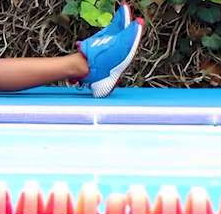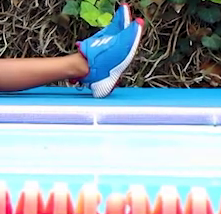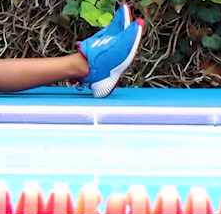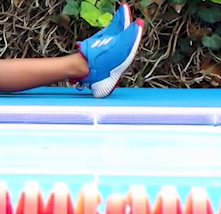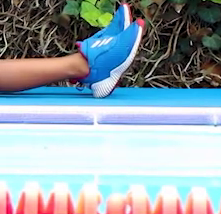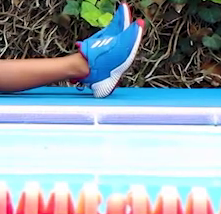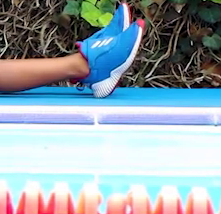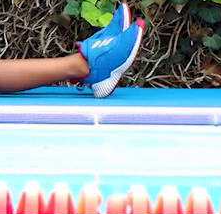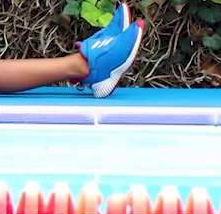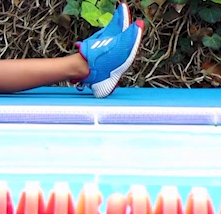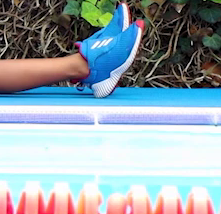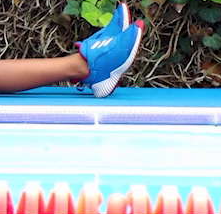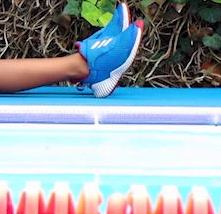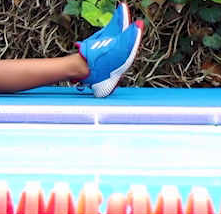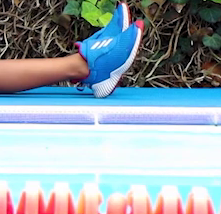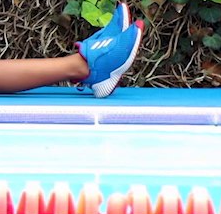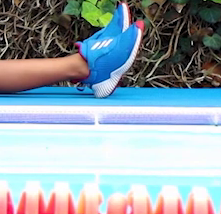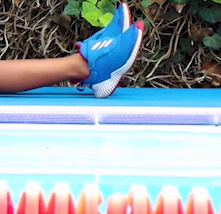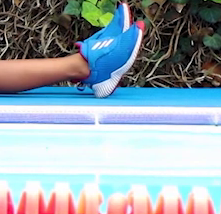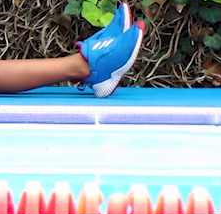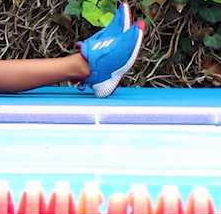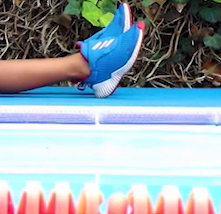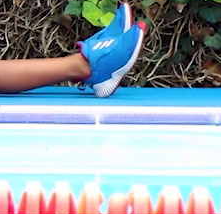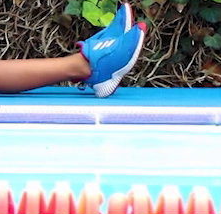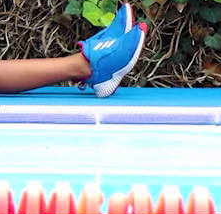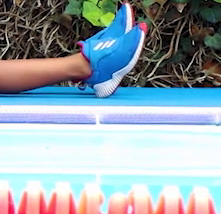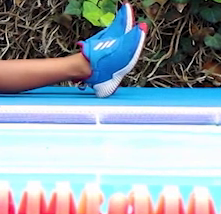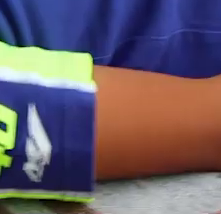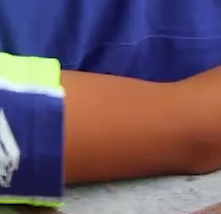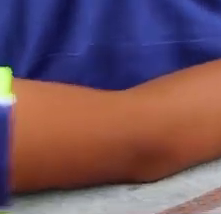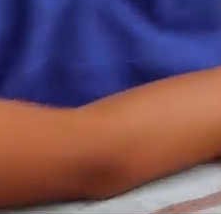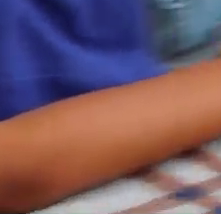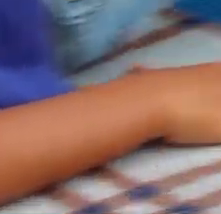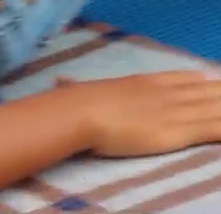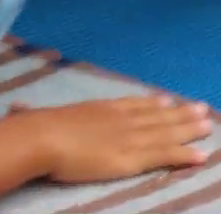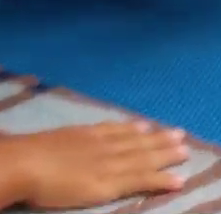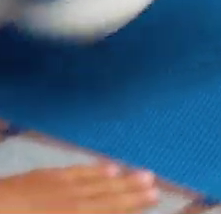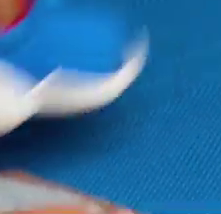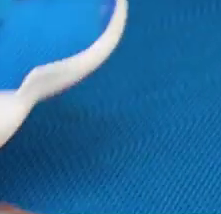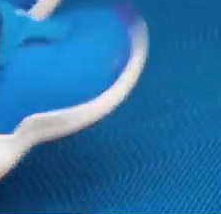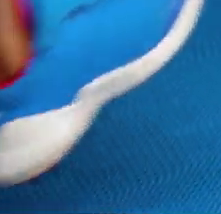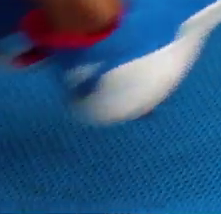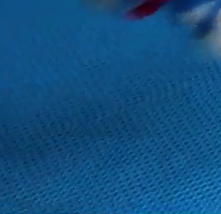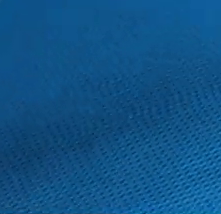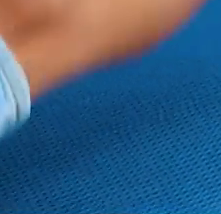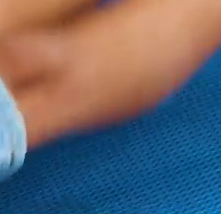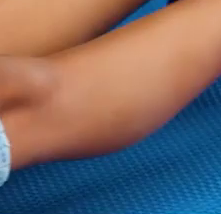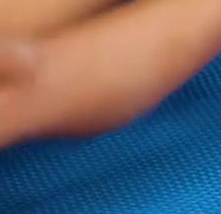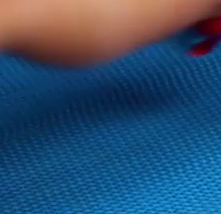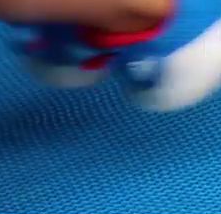aspira, ok. Última, 3, 1,